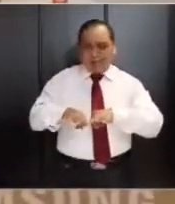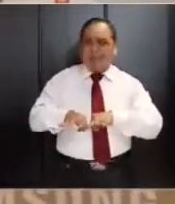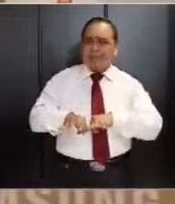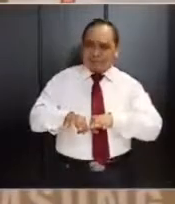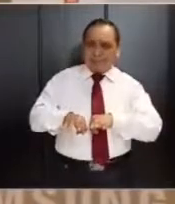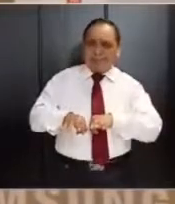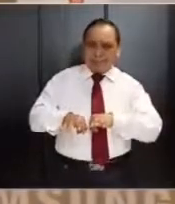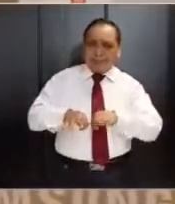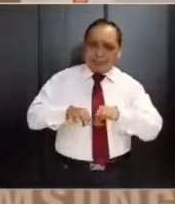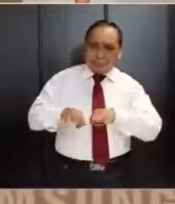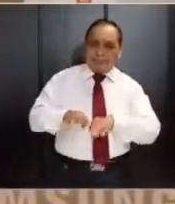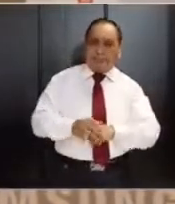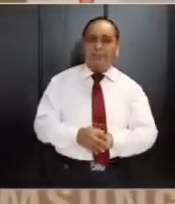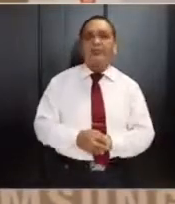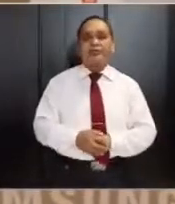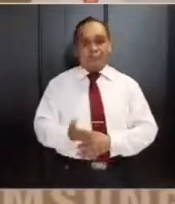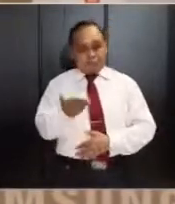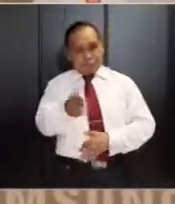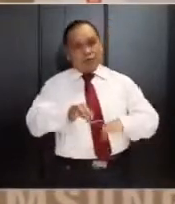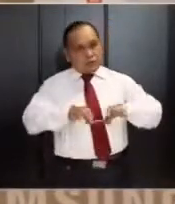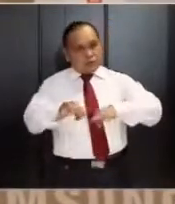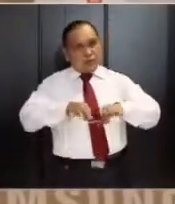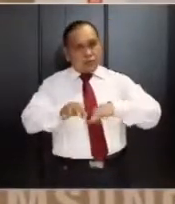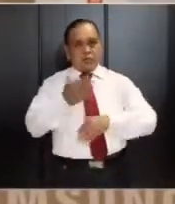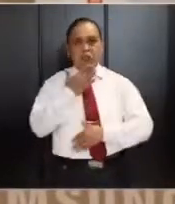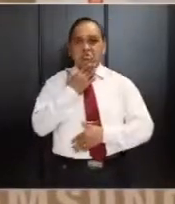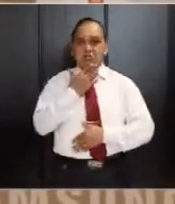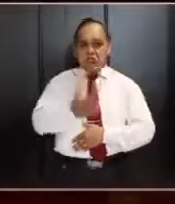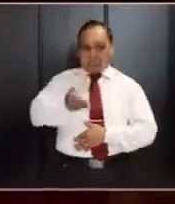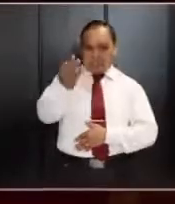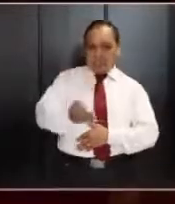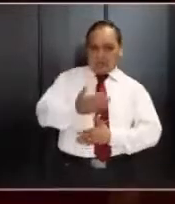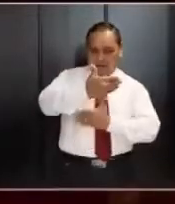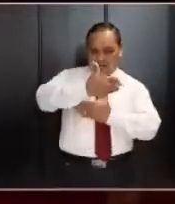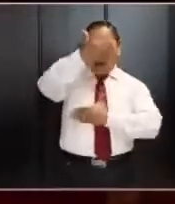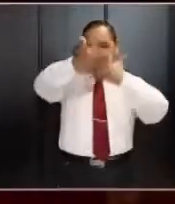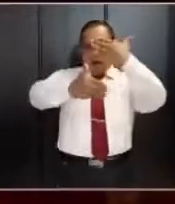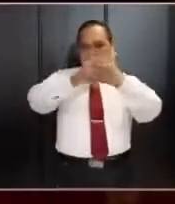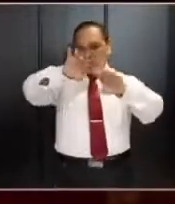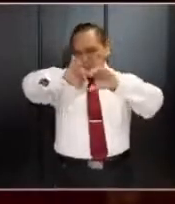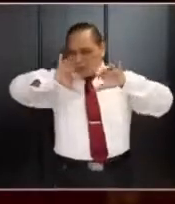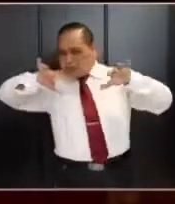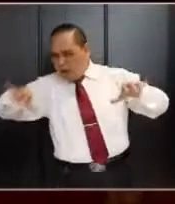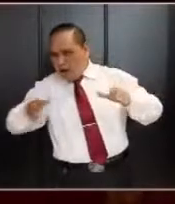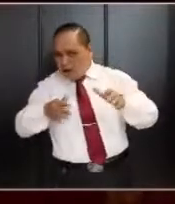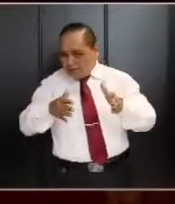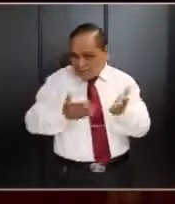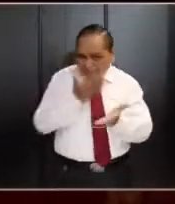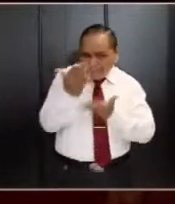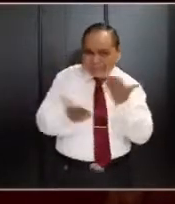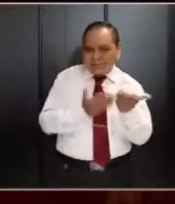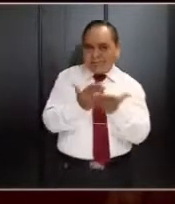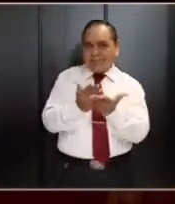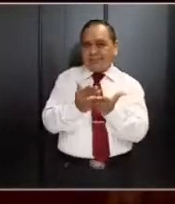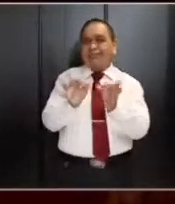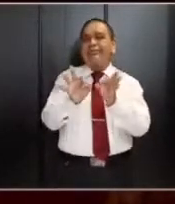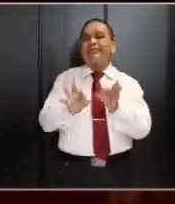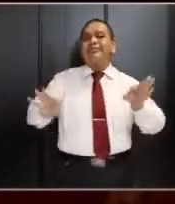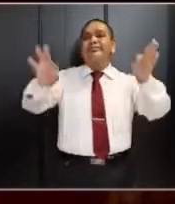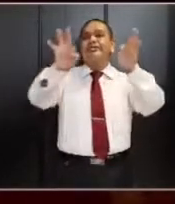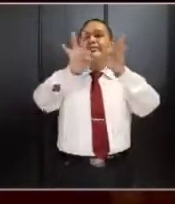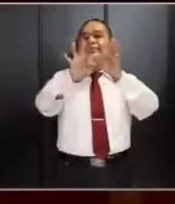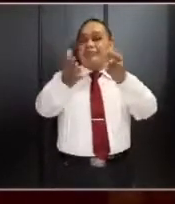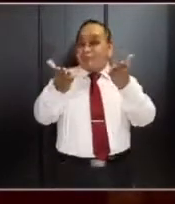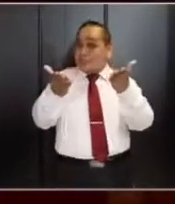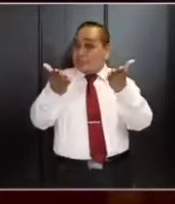trabajas. Ya es un paso para romper los muros. Pero sí es muy importante, nunca te